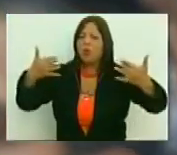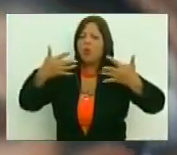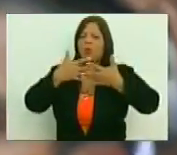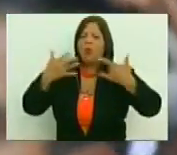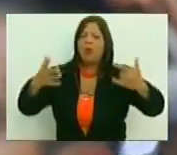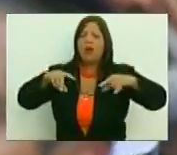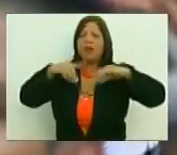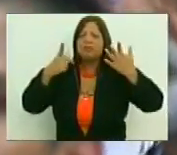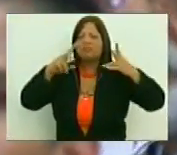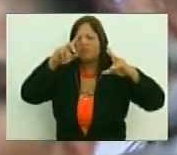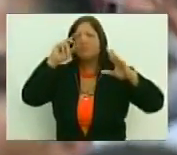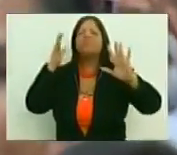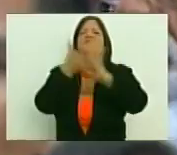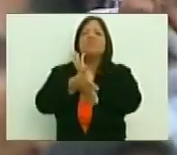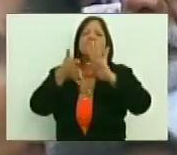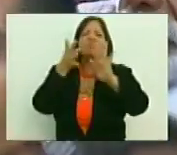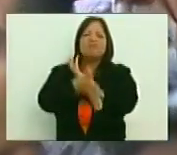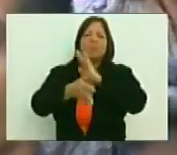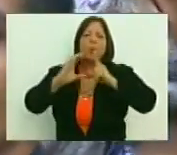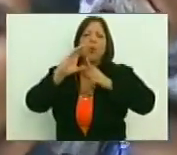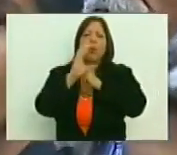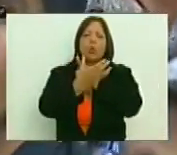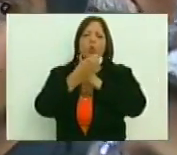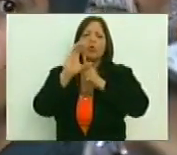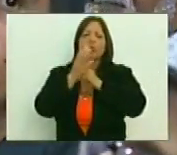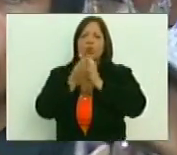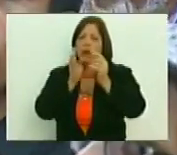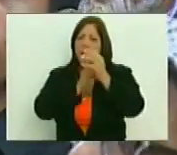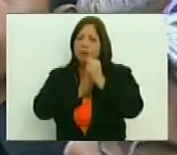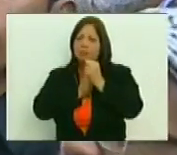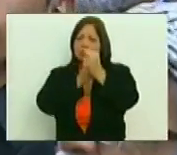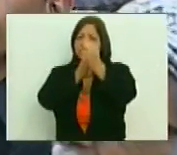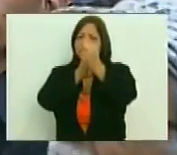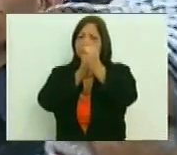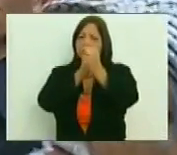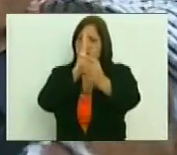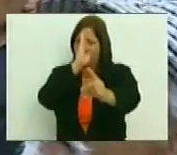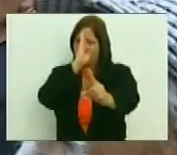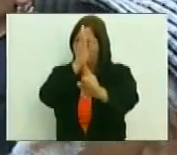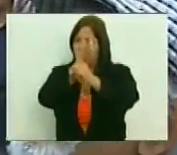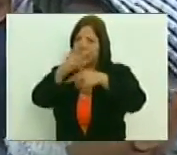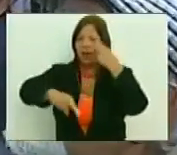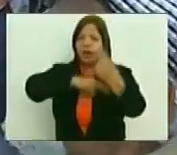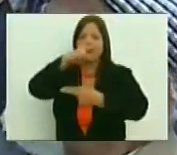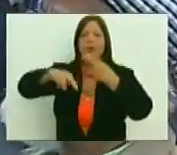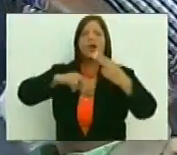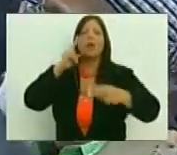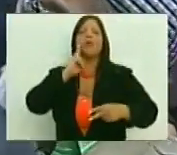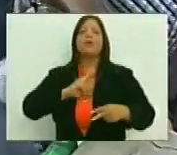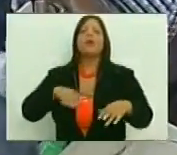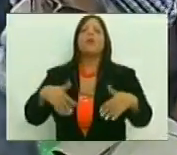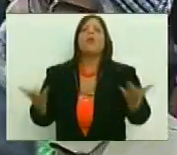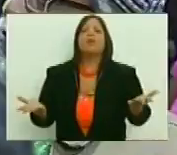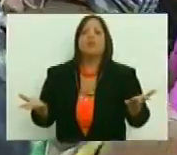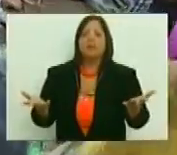categoría cultura debe orientar el destino de la Revolución Bolivariana?